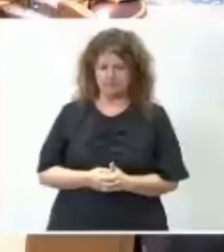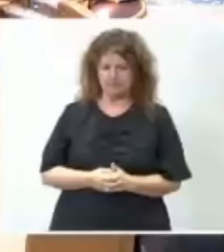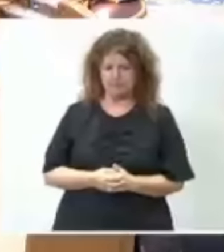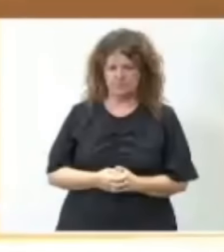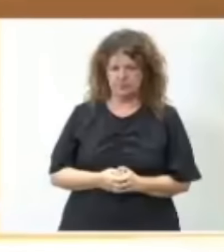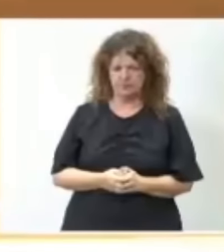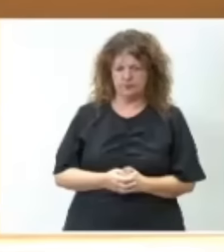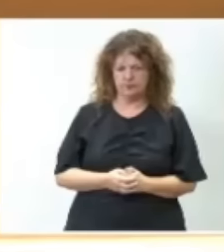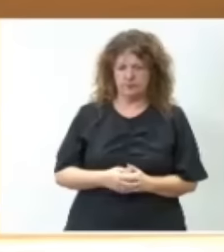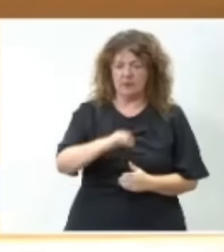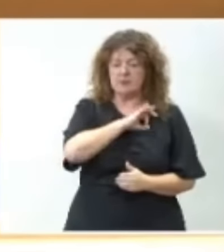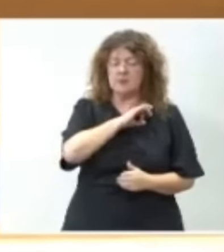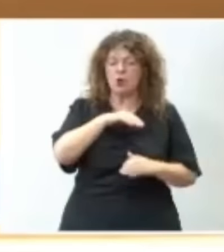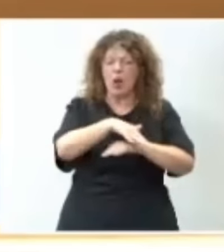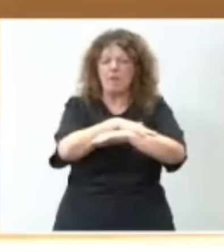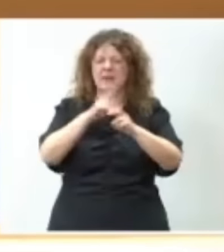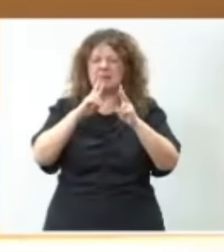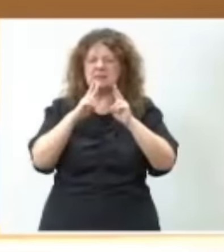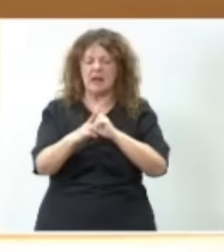Señora ministra.